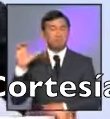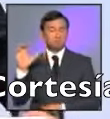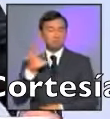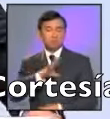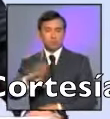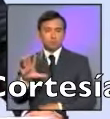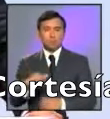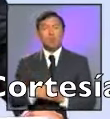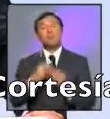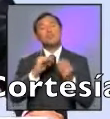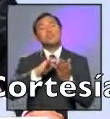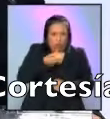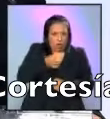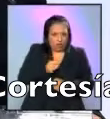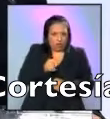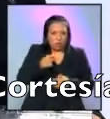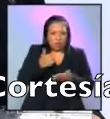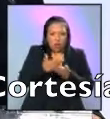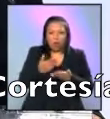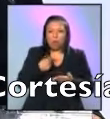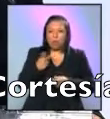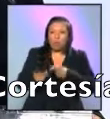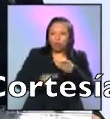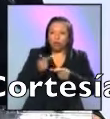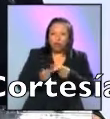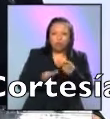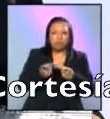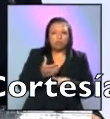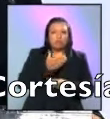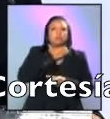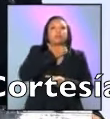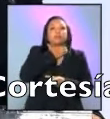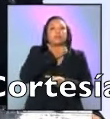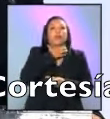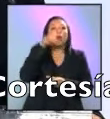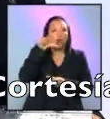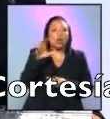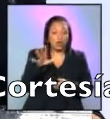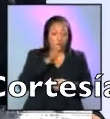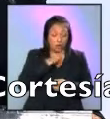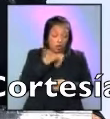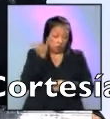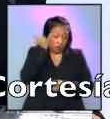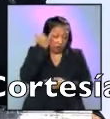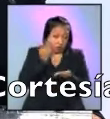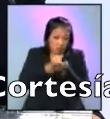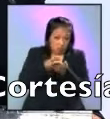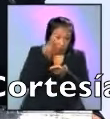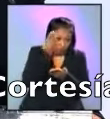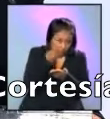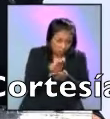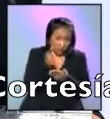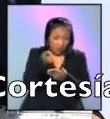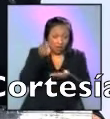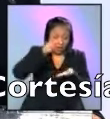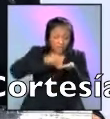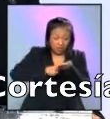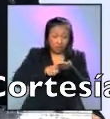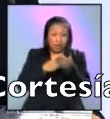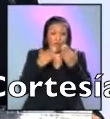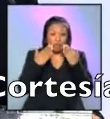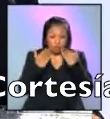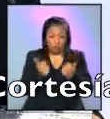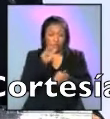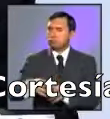parece insuficiente el tiempo quiero proponer un fiscal anticorrupción que tenga competencia en la federación y